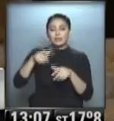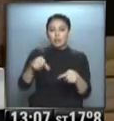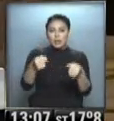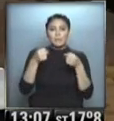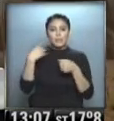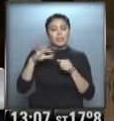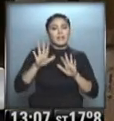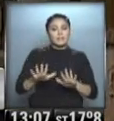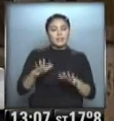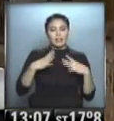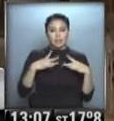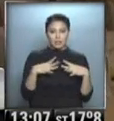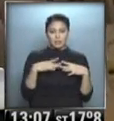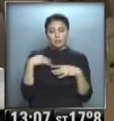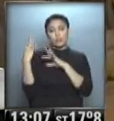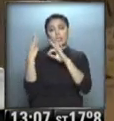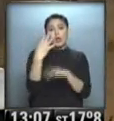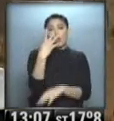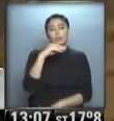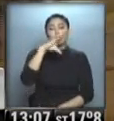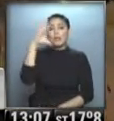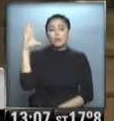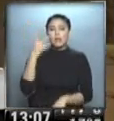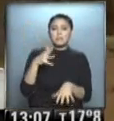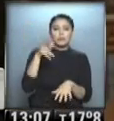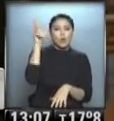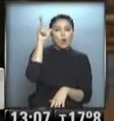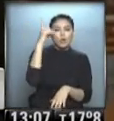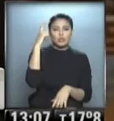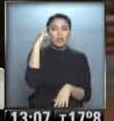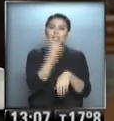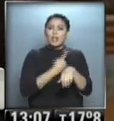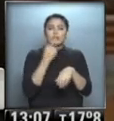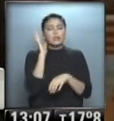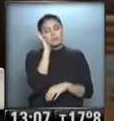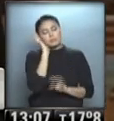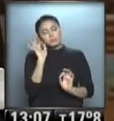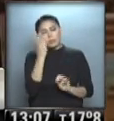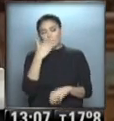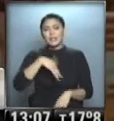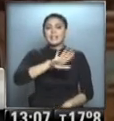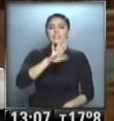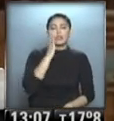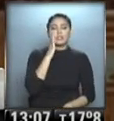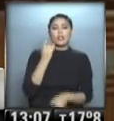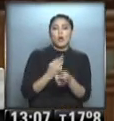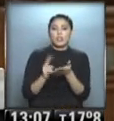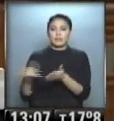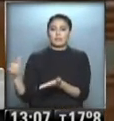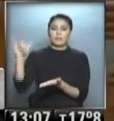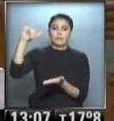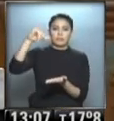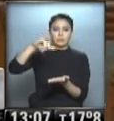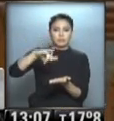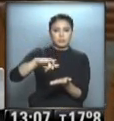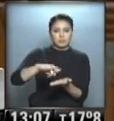descansar. Llegaron a las 4 de la mañana, durmieron 8 o 10 horas y a las 5 de la tarde volvieron a salir ya con destino a Upington,